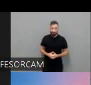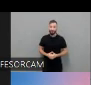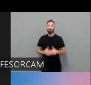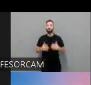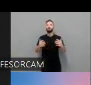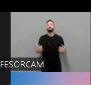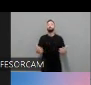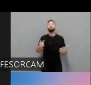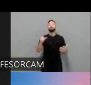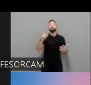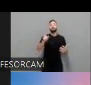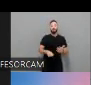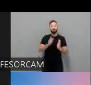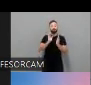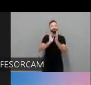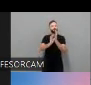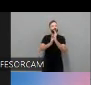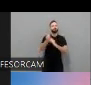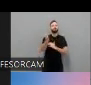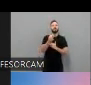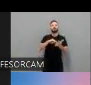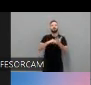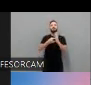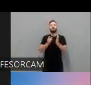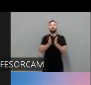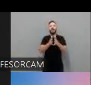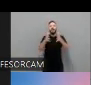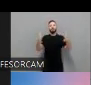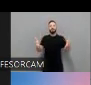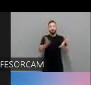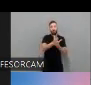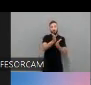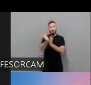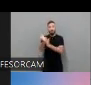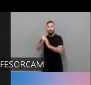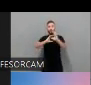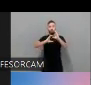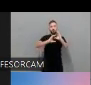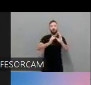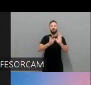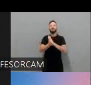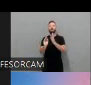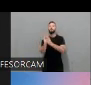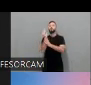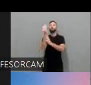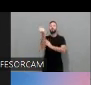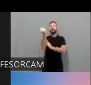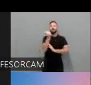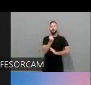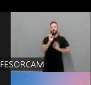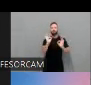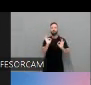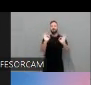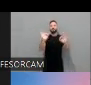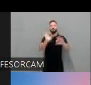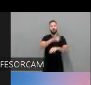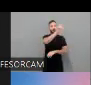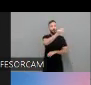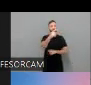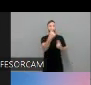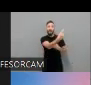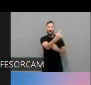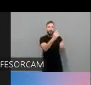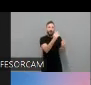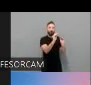Explica también que los sistemas aumentativos y alternativos de comunicación son los productos de apoyo concretos que cada persona utiliza. Y